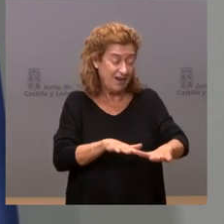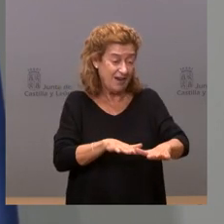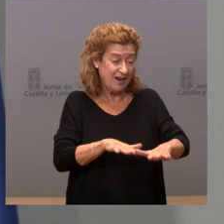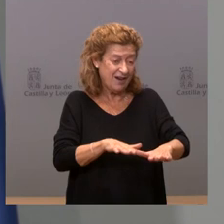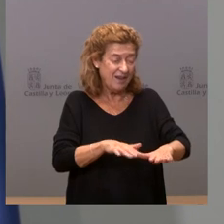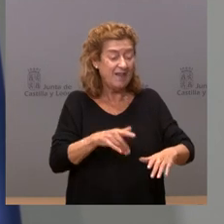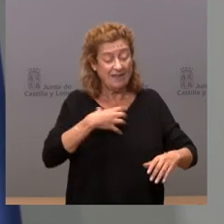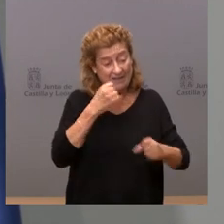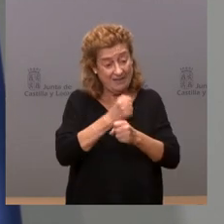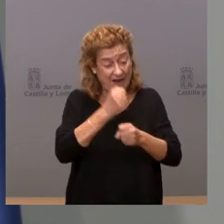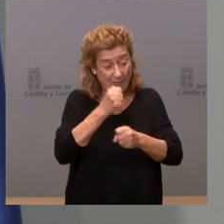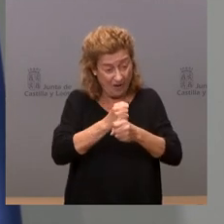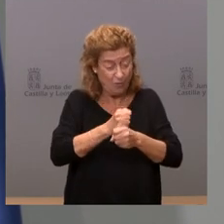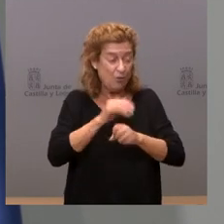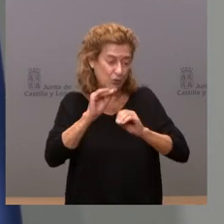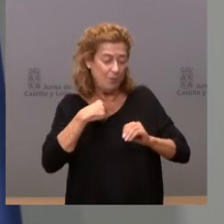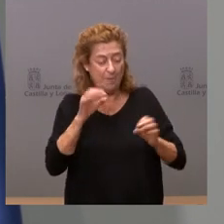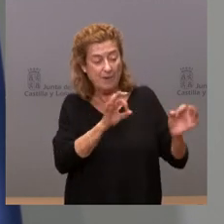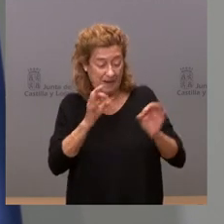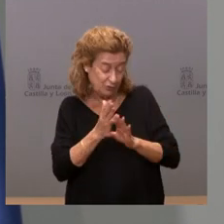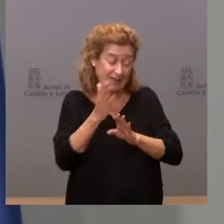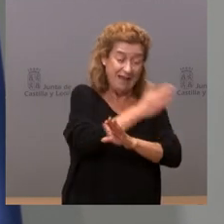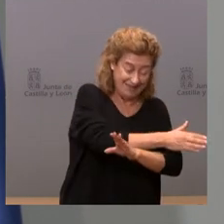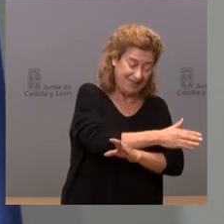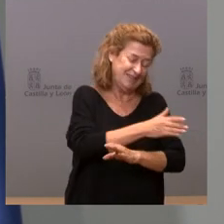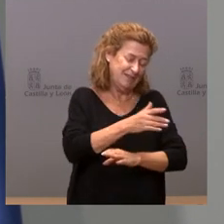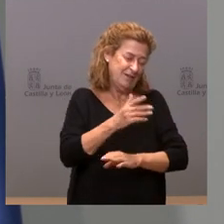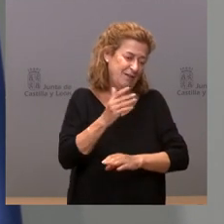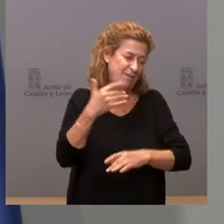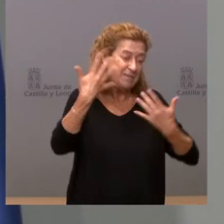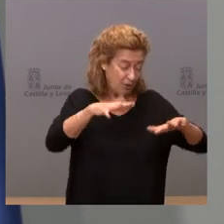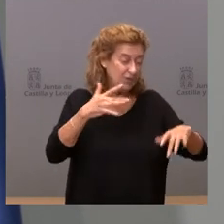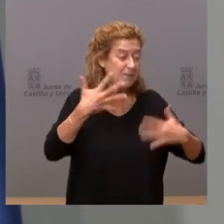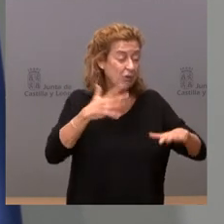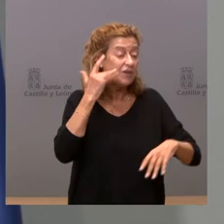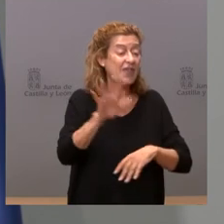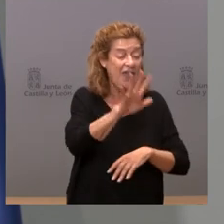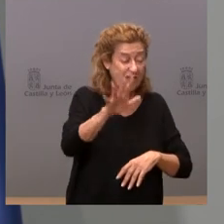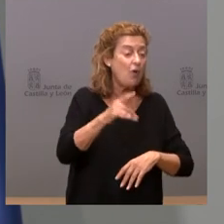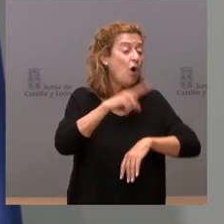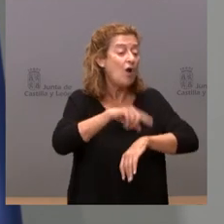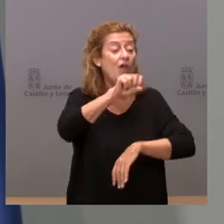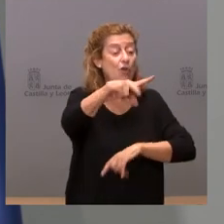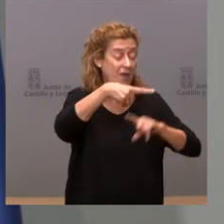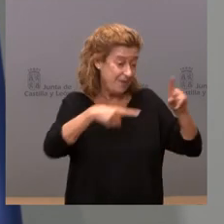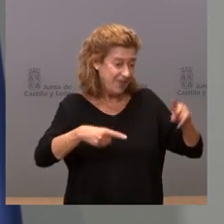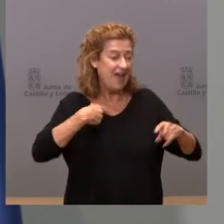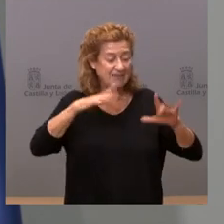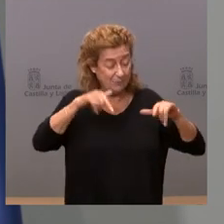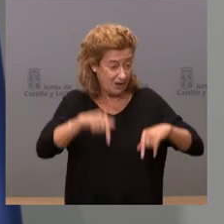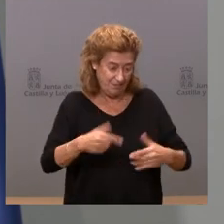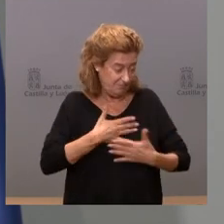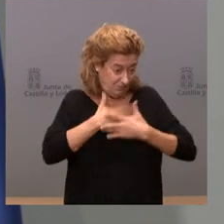su tarea pues lo trasladamos a la víspera del miércoles en este caso el miércoles 5 a las doce y media de la mañana pues estaremos aquí a su